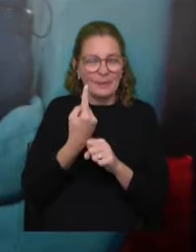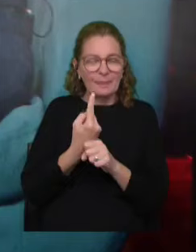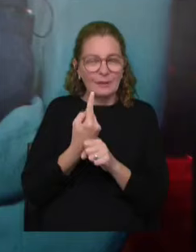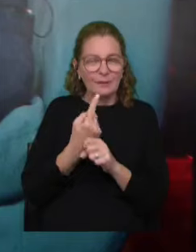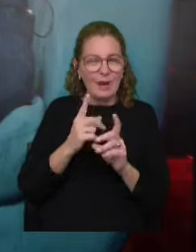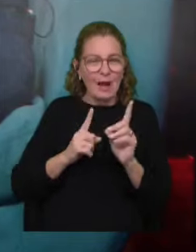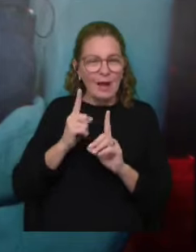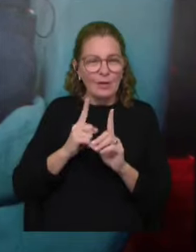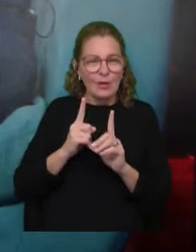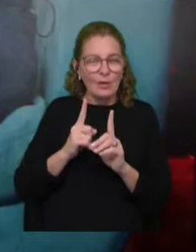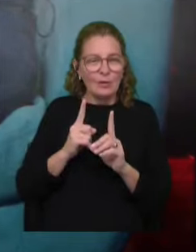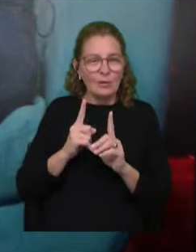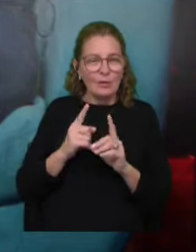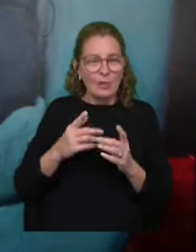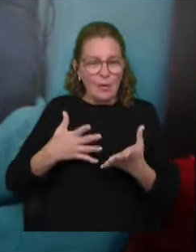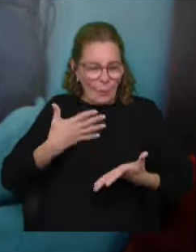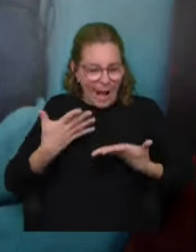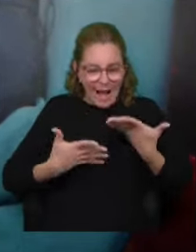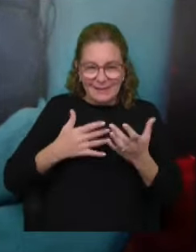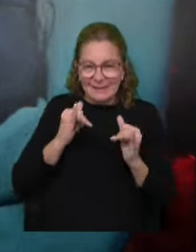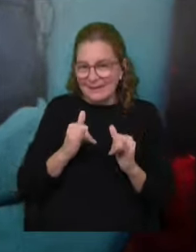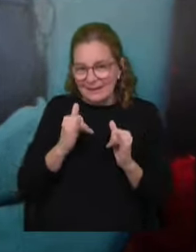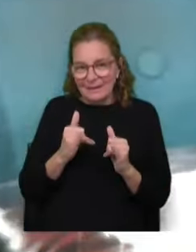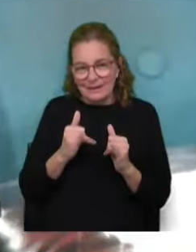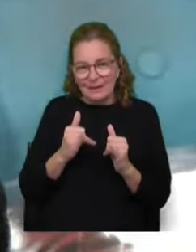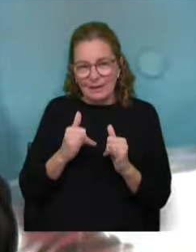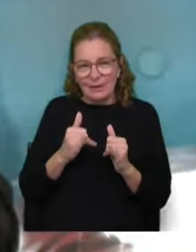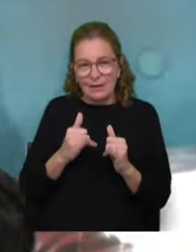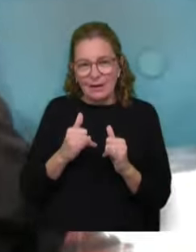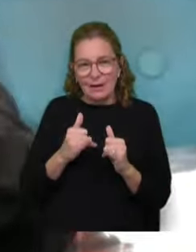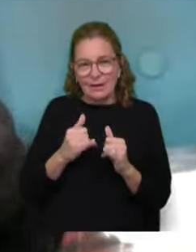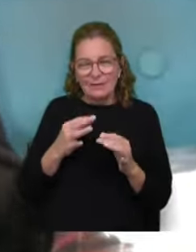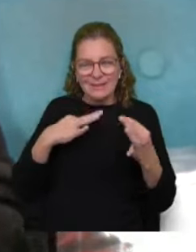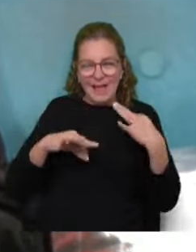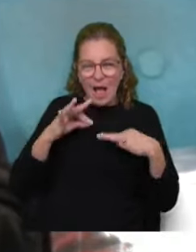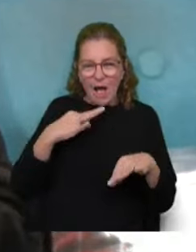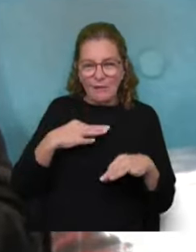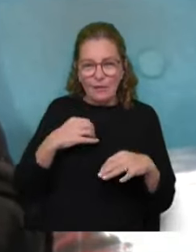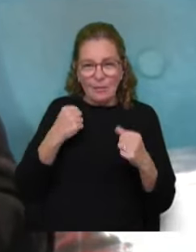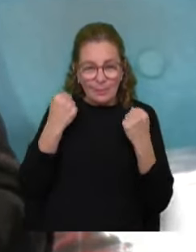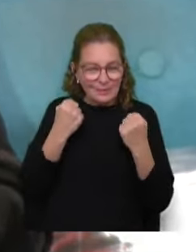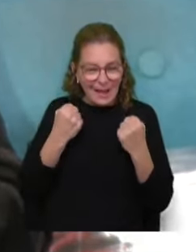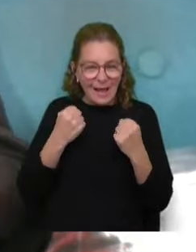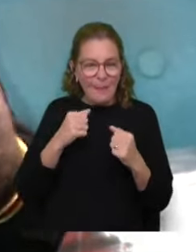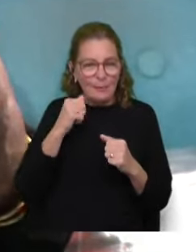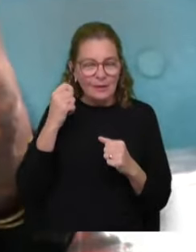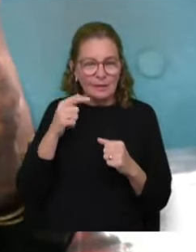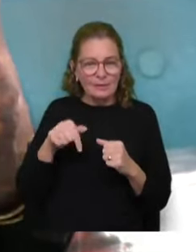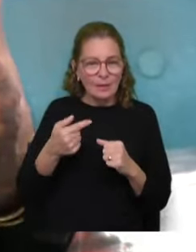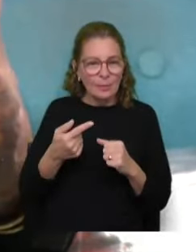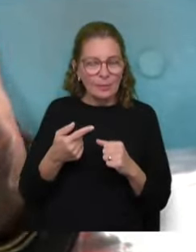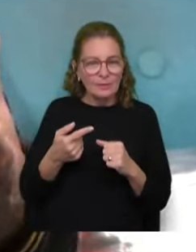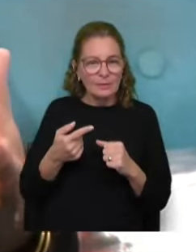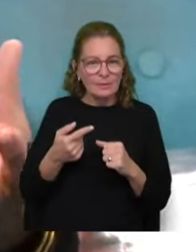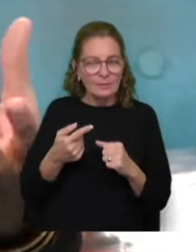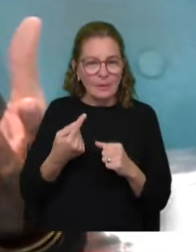una cosa de entusiasmo, sí, que lo llamo para la obra, y él se súper entusiasmó y todo. Y después